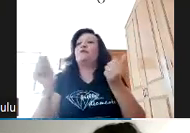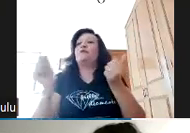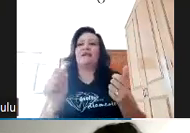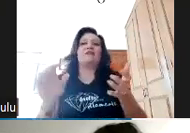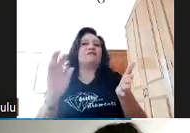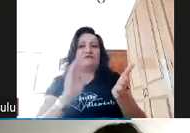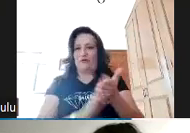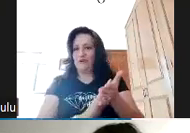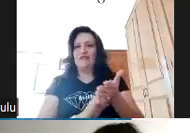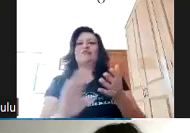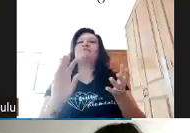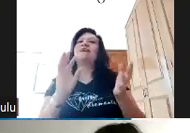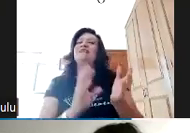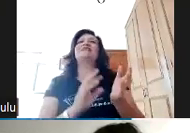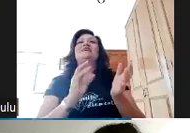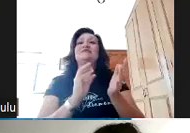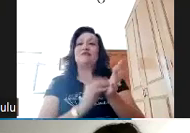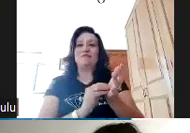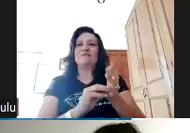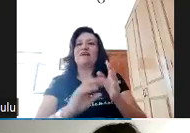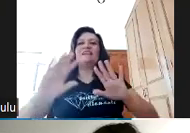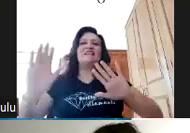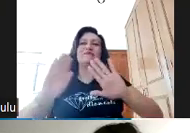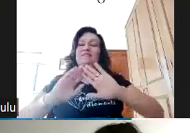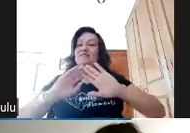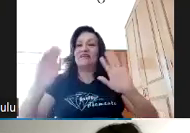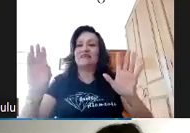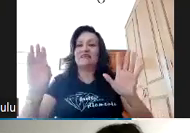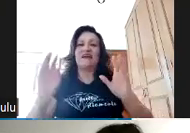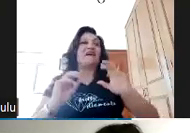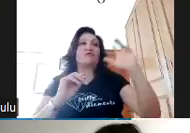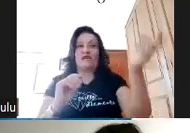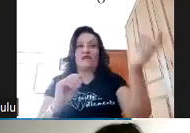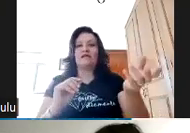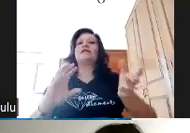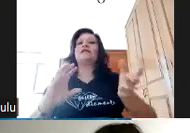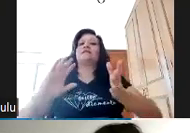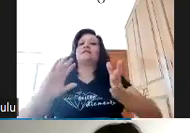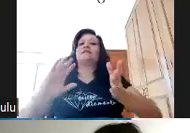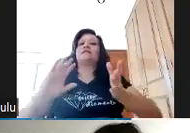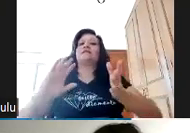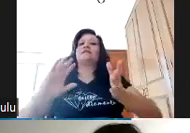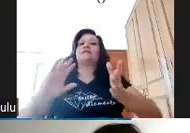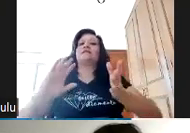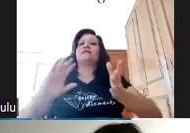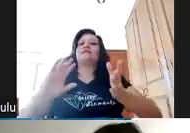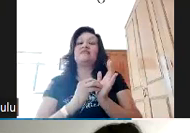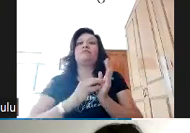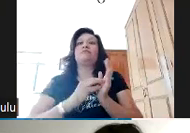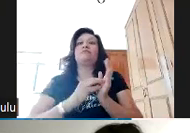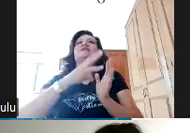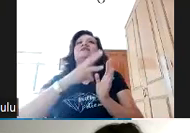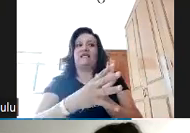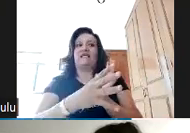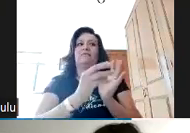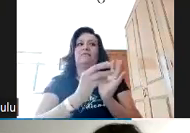este cuánto voy a ganar no los ballenitas No él nada más le interesa ayudar y si a tu empresa le ve